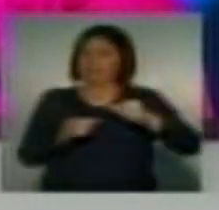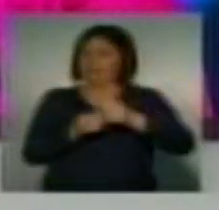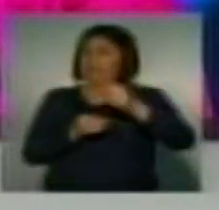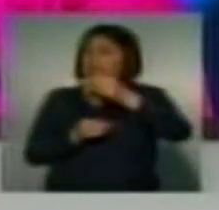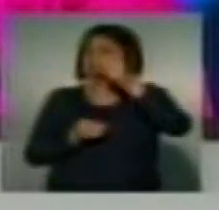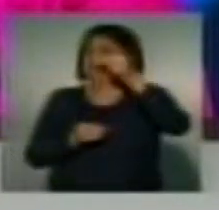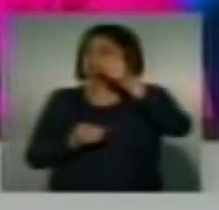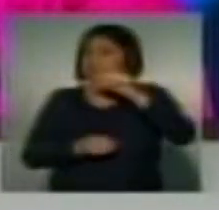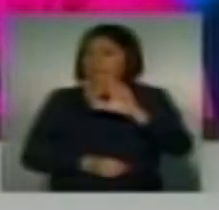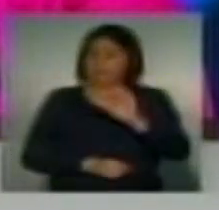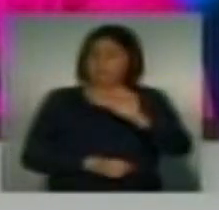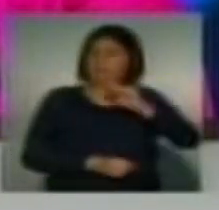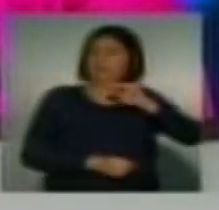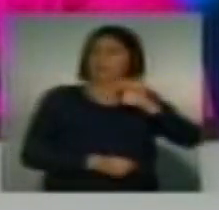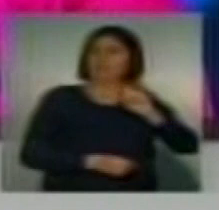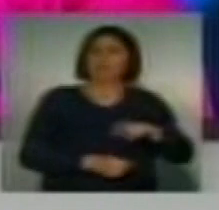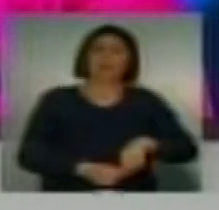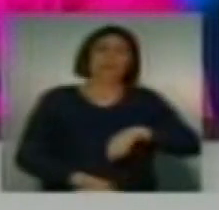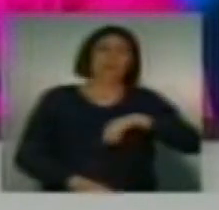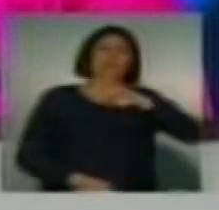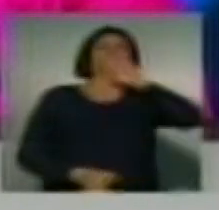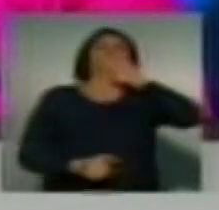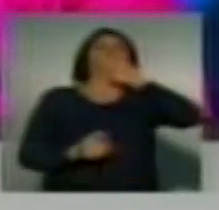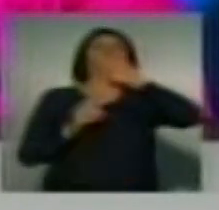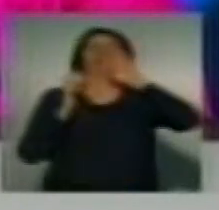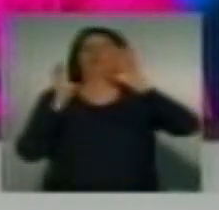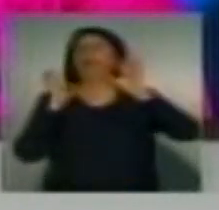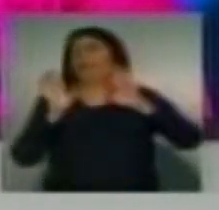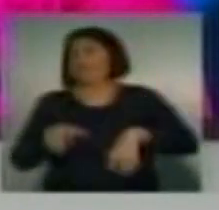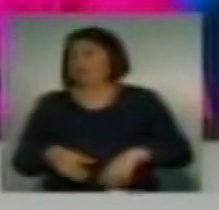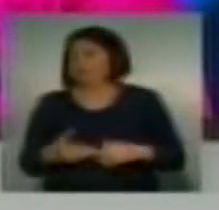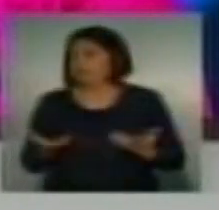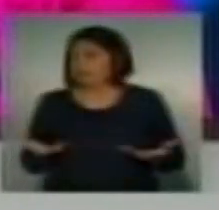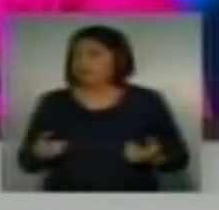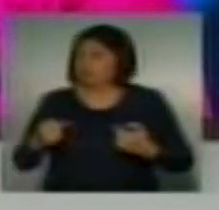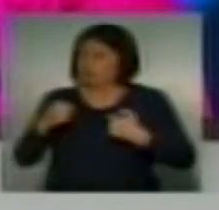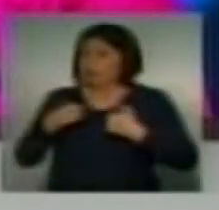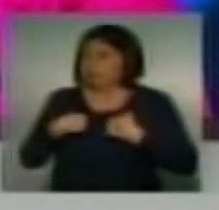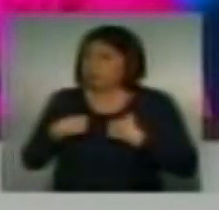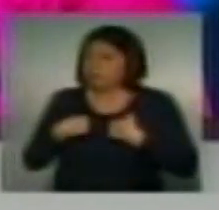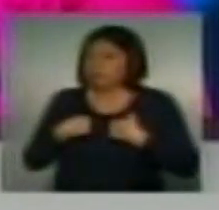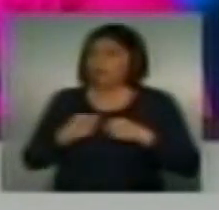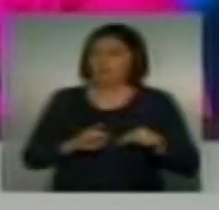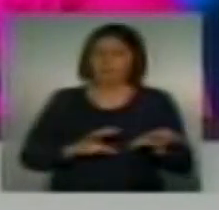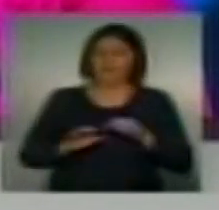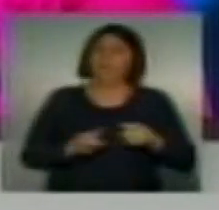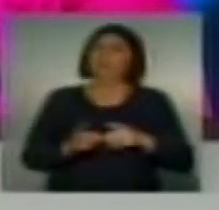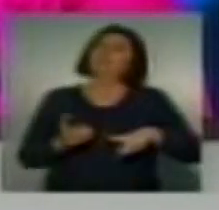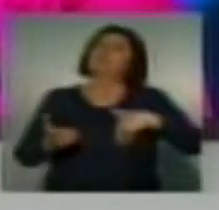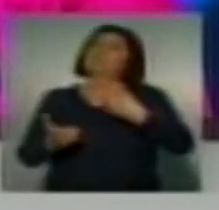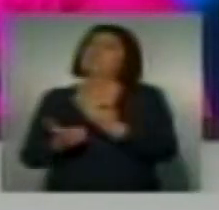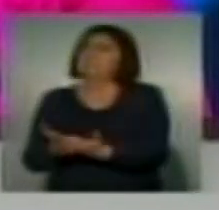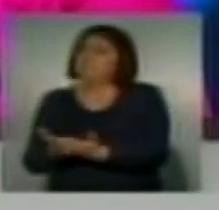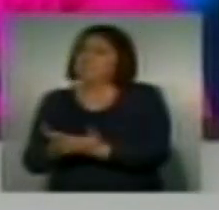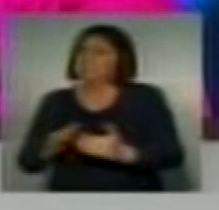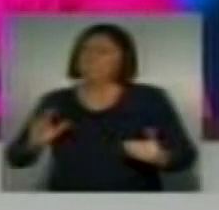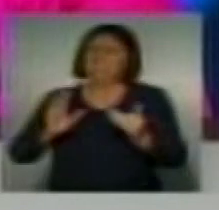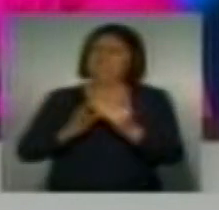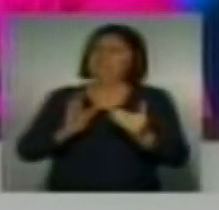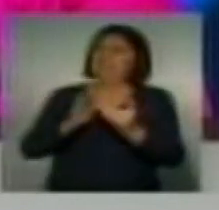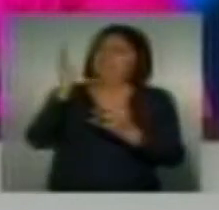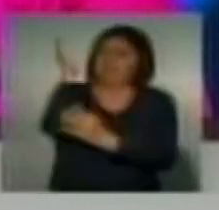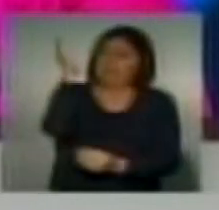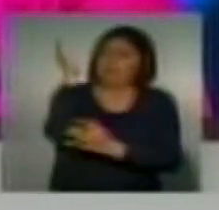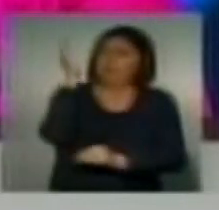camisea tengo una gran frustración lo hice para que llegue a los hogares más pobres del